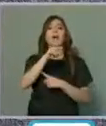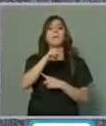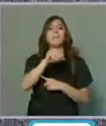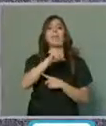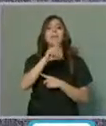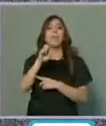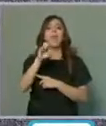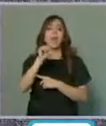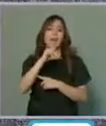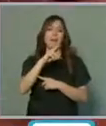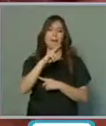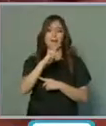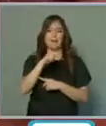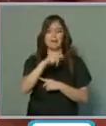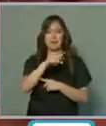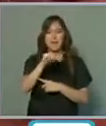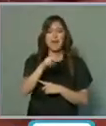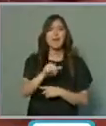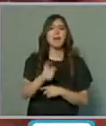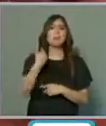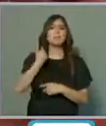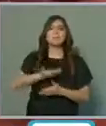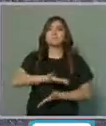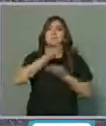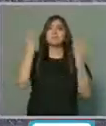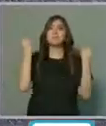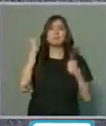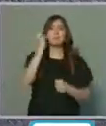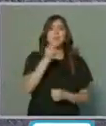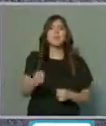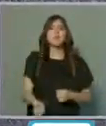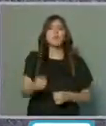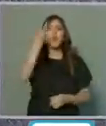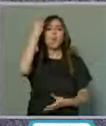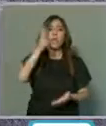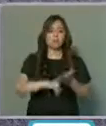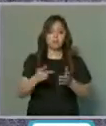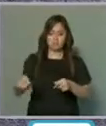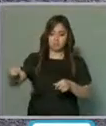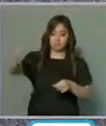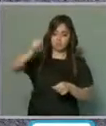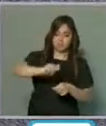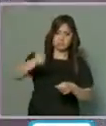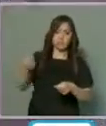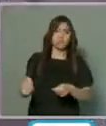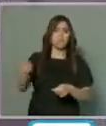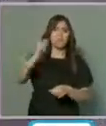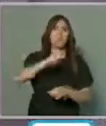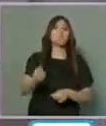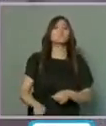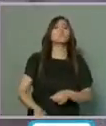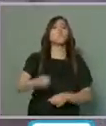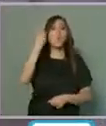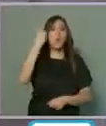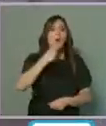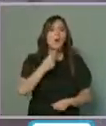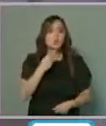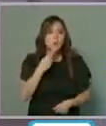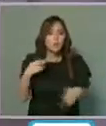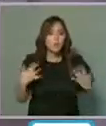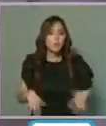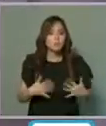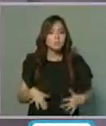algo de proteína y que no sabemos cómo saber y cómo medirle las cucharadas de azúcar, porque son cucharadas. Claro. Sí, por ejemplo,